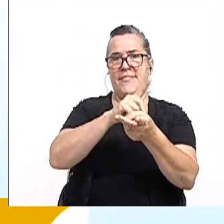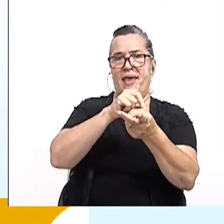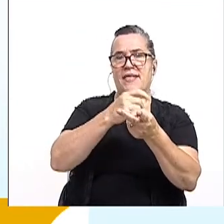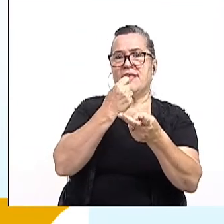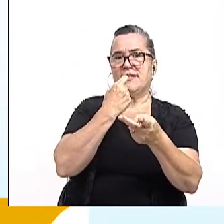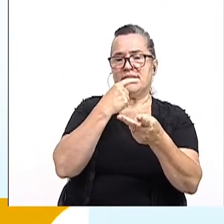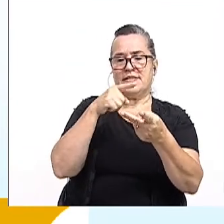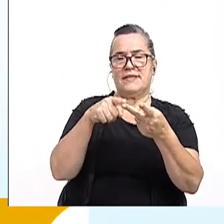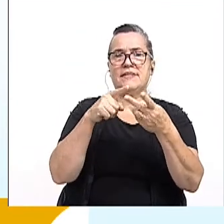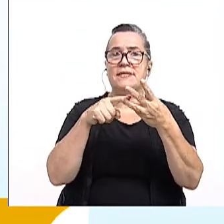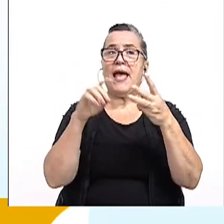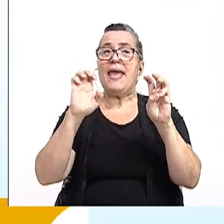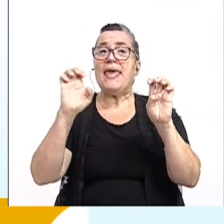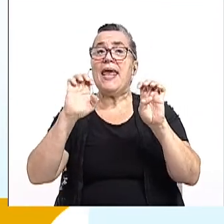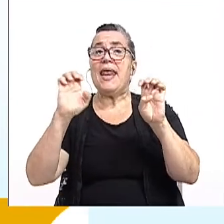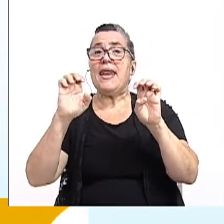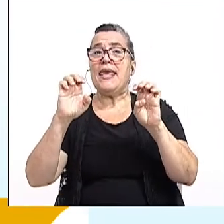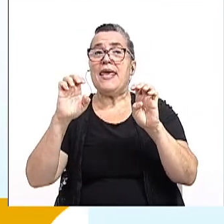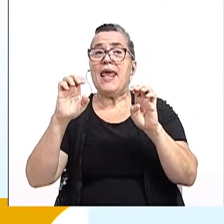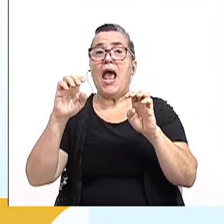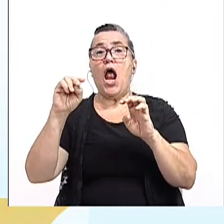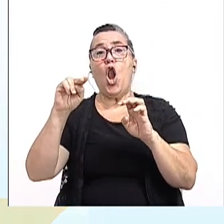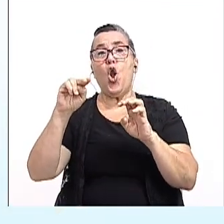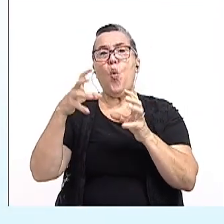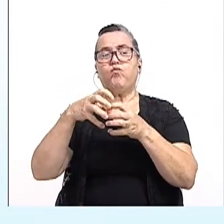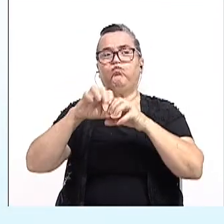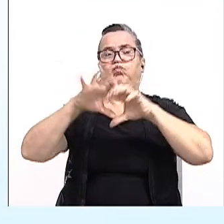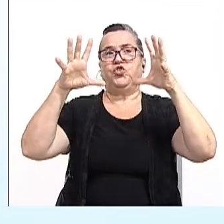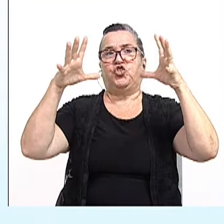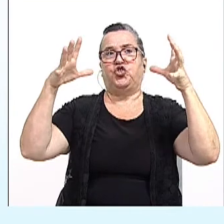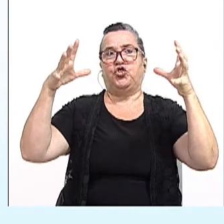producción de energía nuclear.